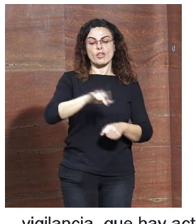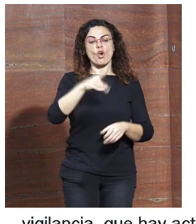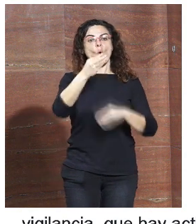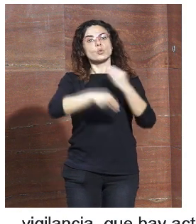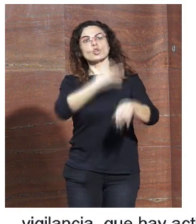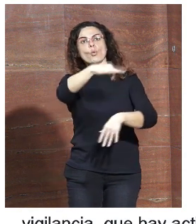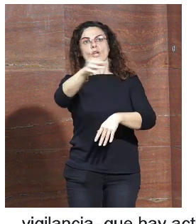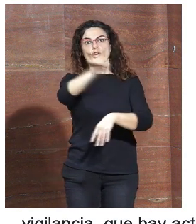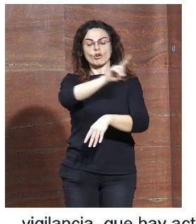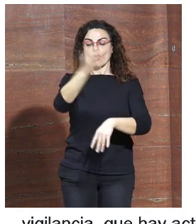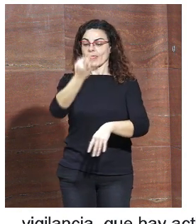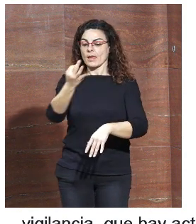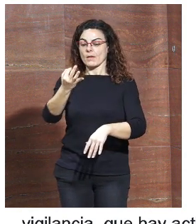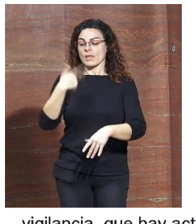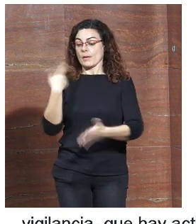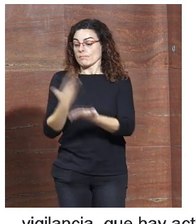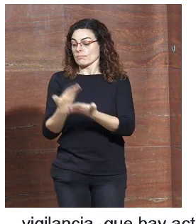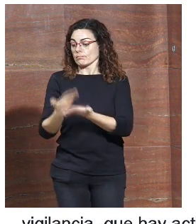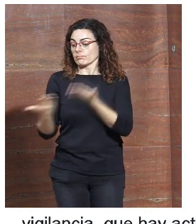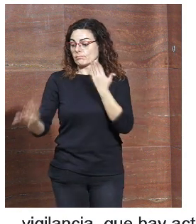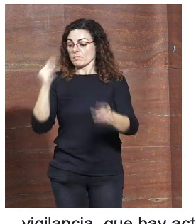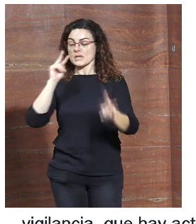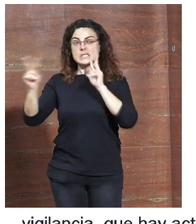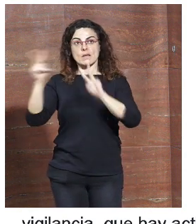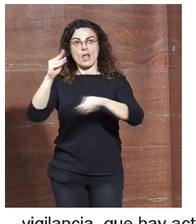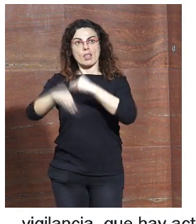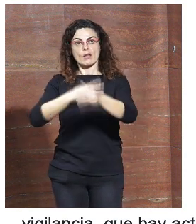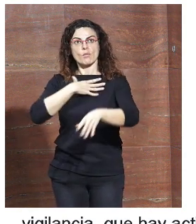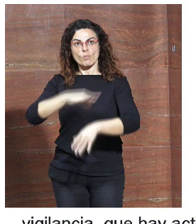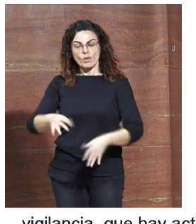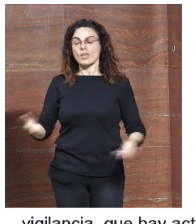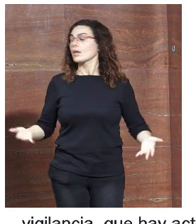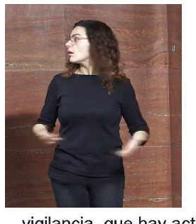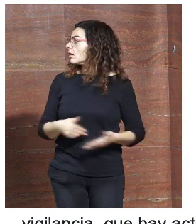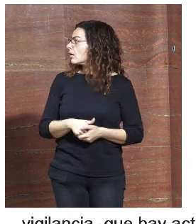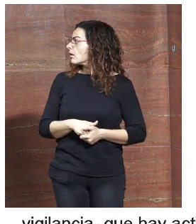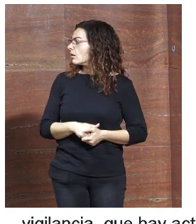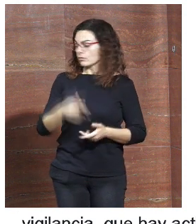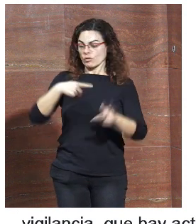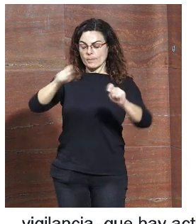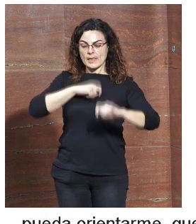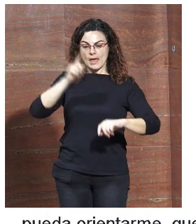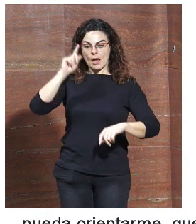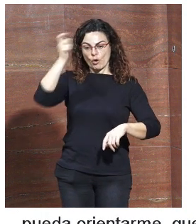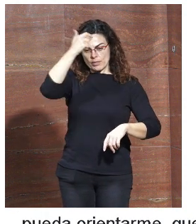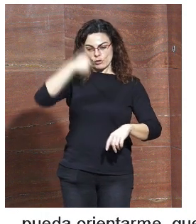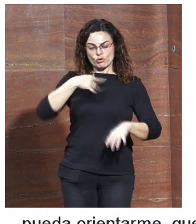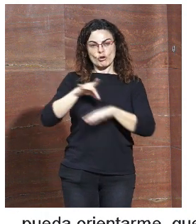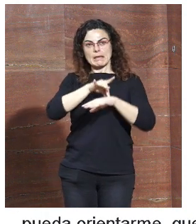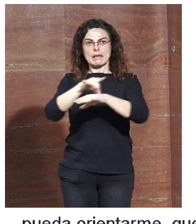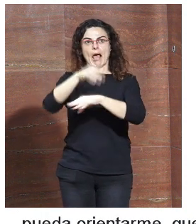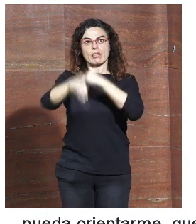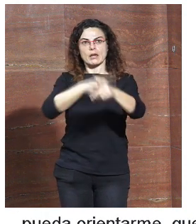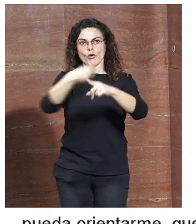que sea visible, contrastada con su tamaño, pero yo tengo que saber dónde estoy y por dónde tengo que ir, que tenga vías alternativas de